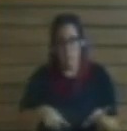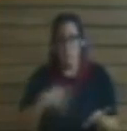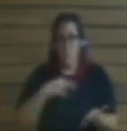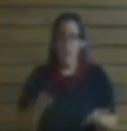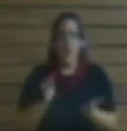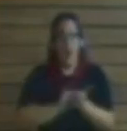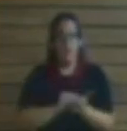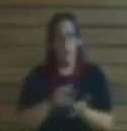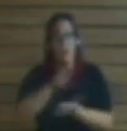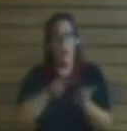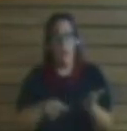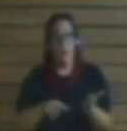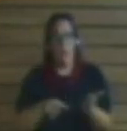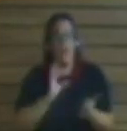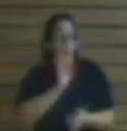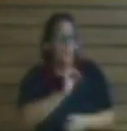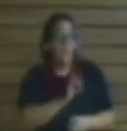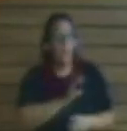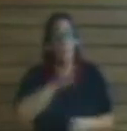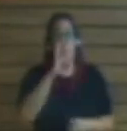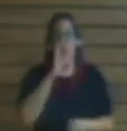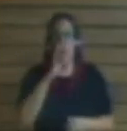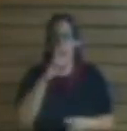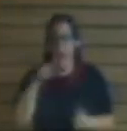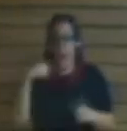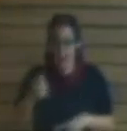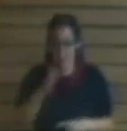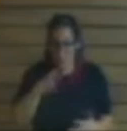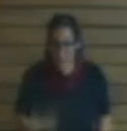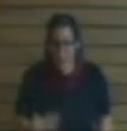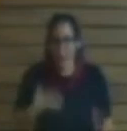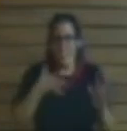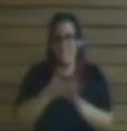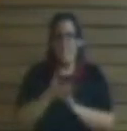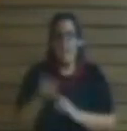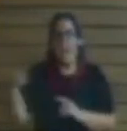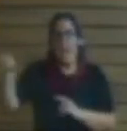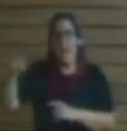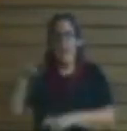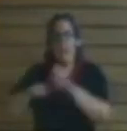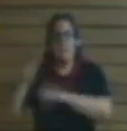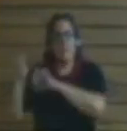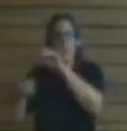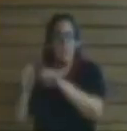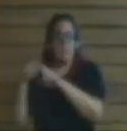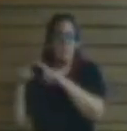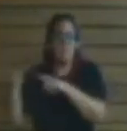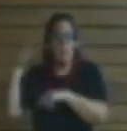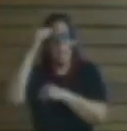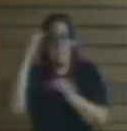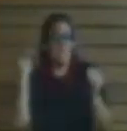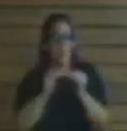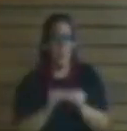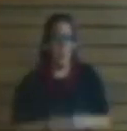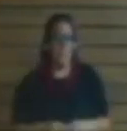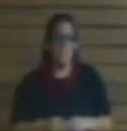leído, porque es verdad que después de un año piensan lo mismo de usted, incluso algunos todavía peor, pero no he hecho el mismo discurso que esto. Ritmo de crecimiento, luego vamos